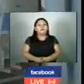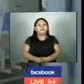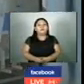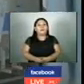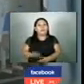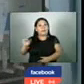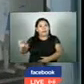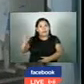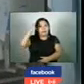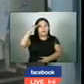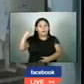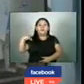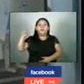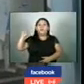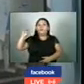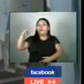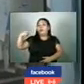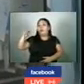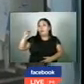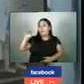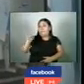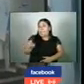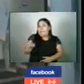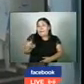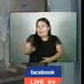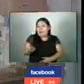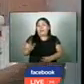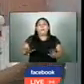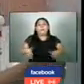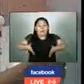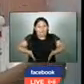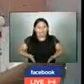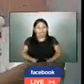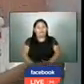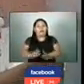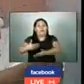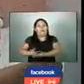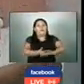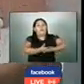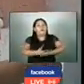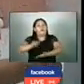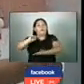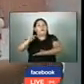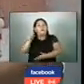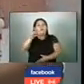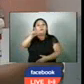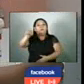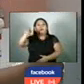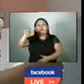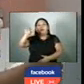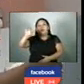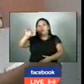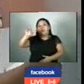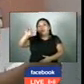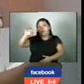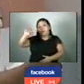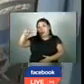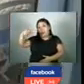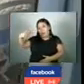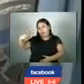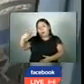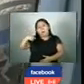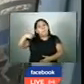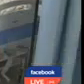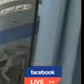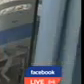Noemi está a pocas horas de dar a luz a su primer hijo, a quien llamará Yaret, y ve positivo que las